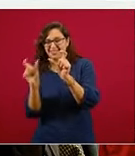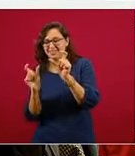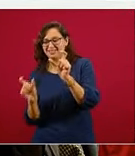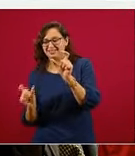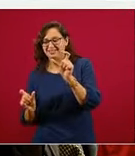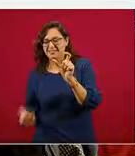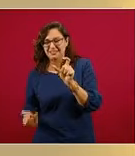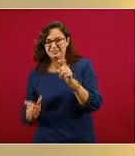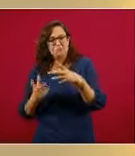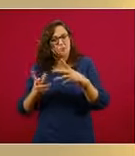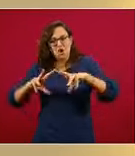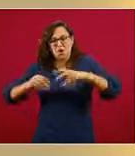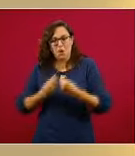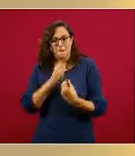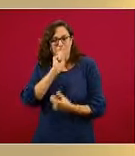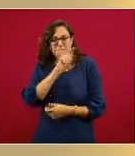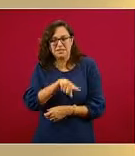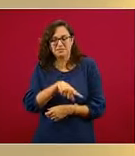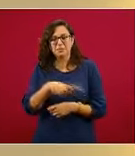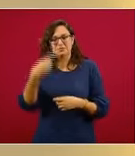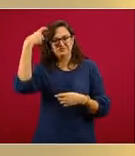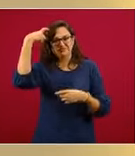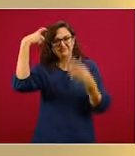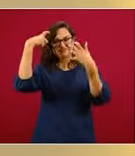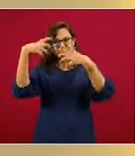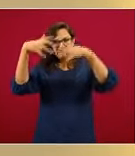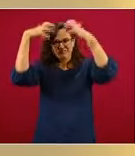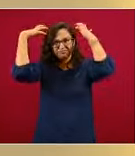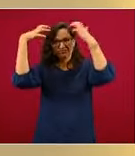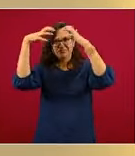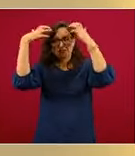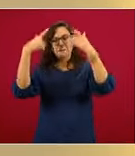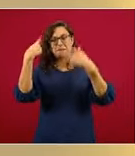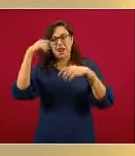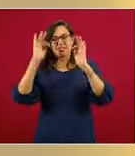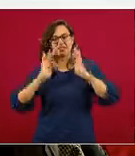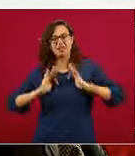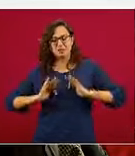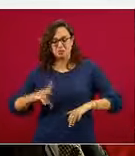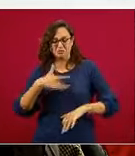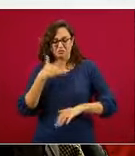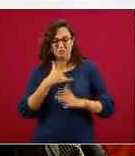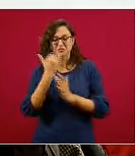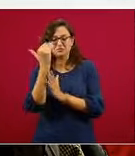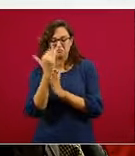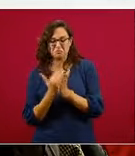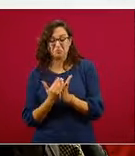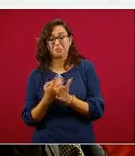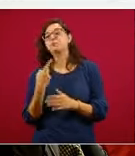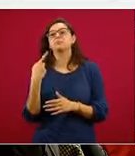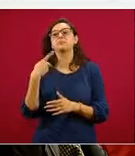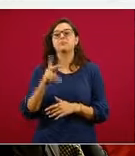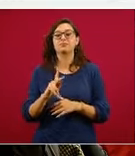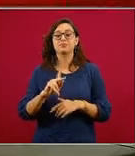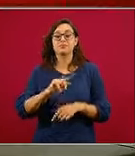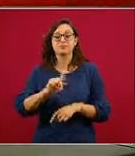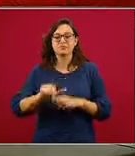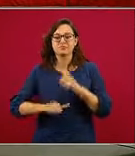que trabajan sobre receptores GABA. Reducen todos estos síntomas, pero el problema es que producen tolerancia